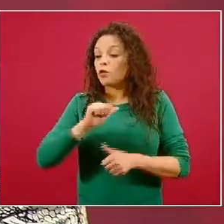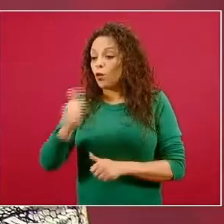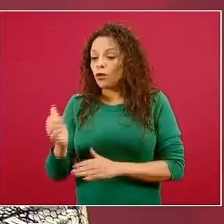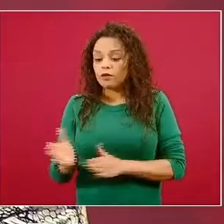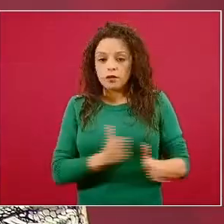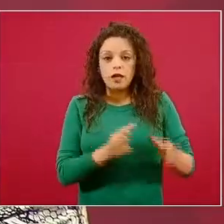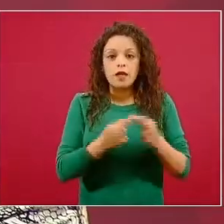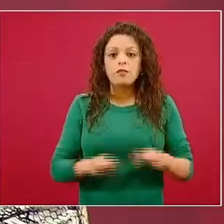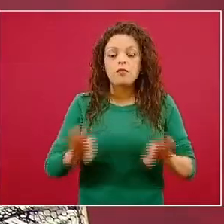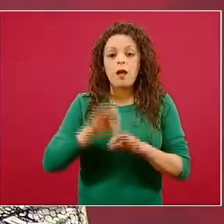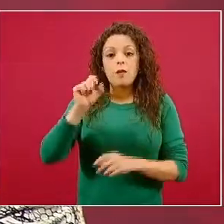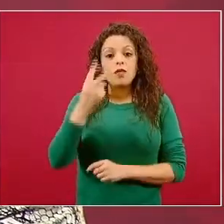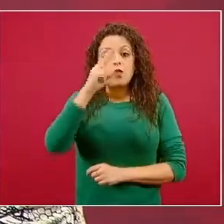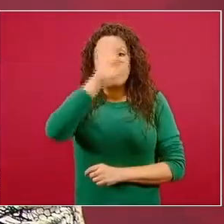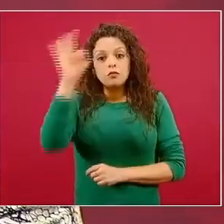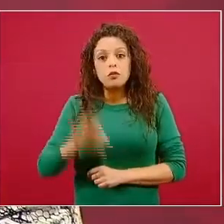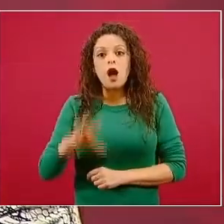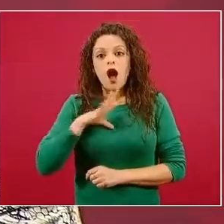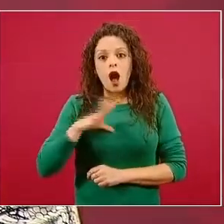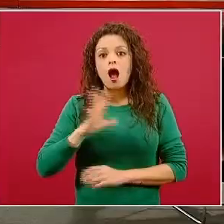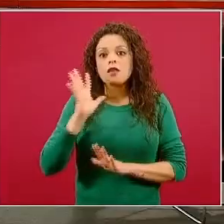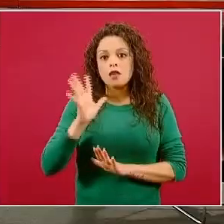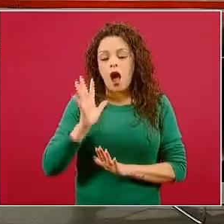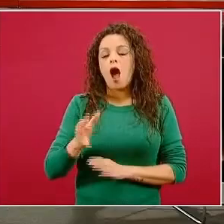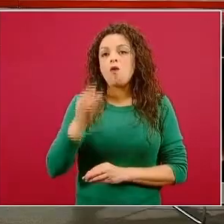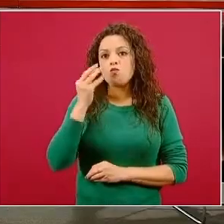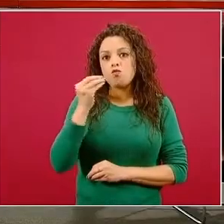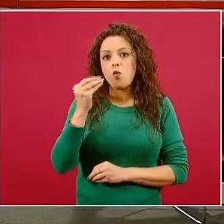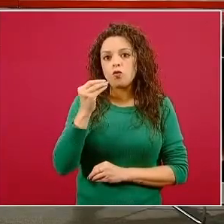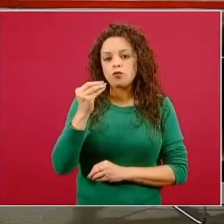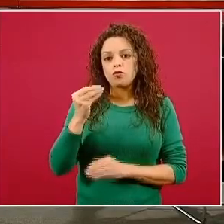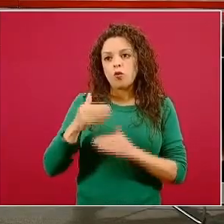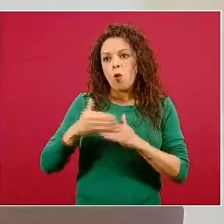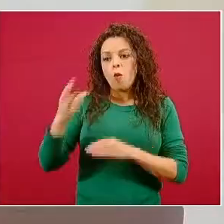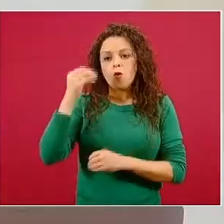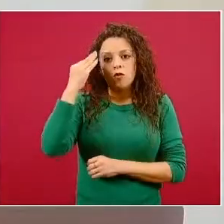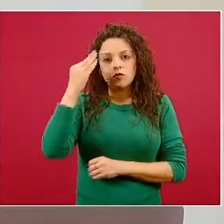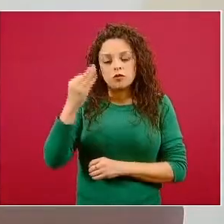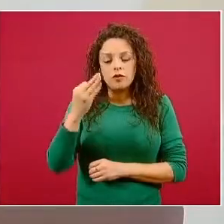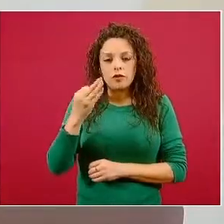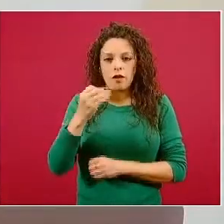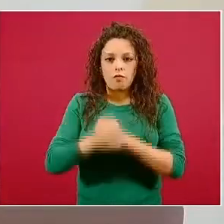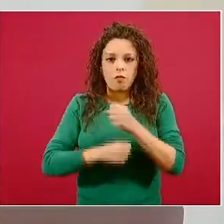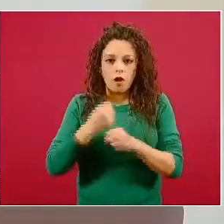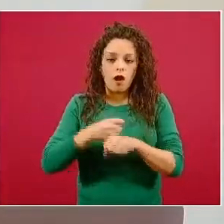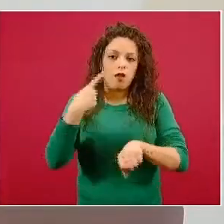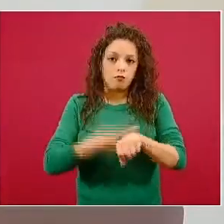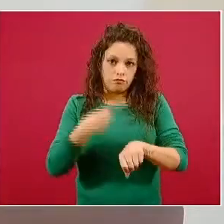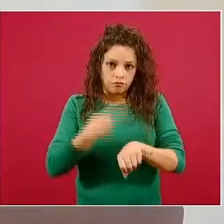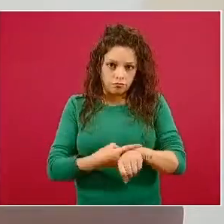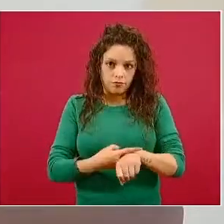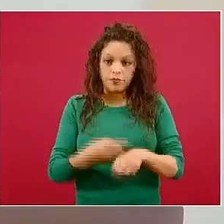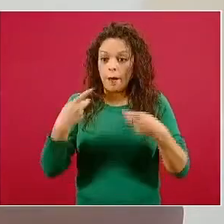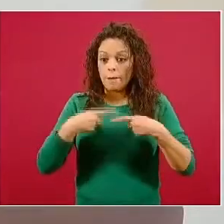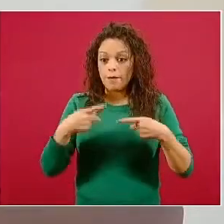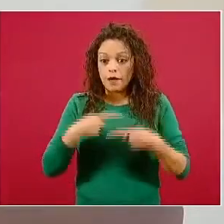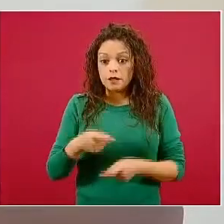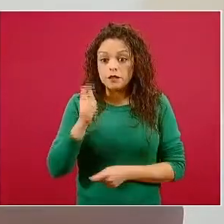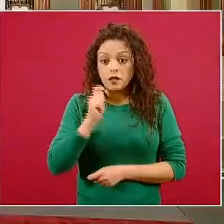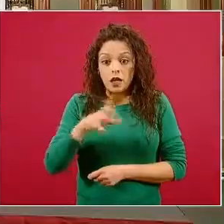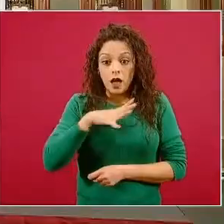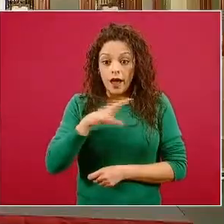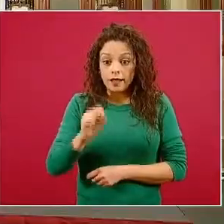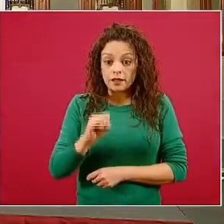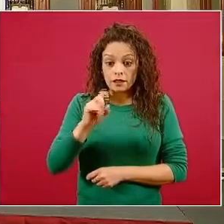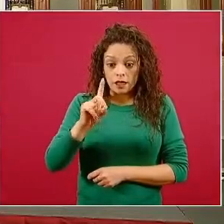tiene enfermedad avanzada, y esto es lo que pone en riesgo a las personas que viven con VIH para complicaciones